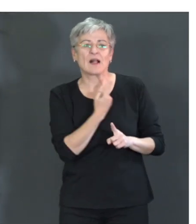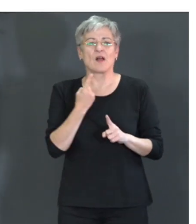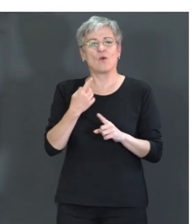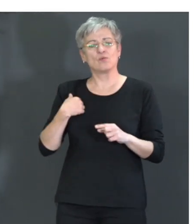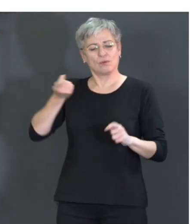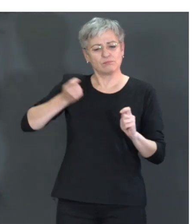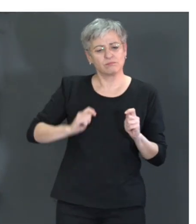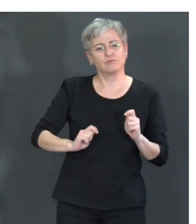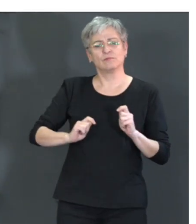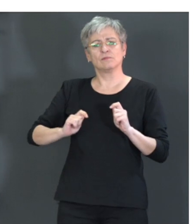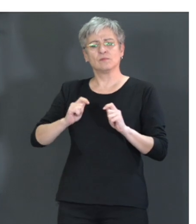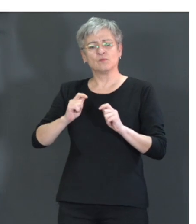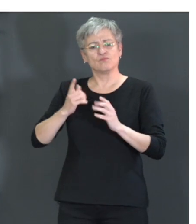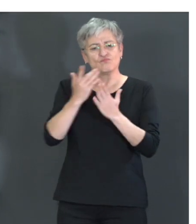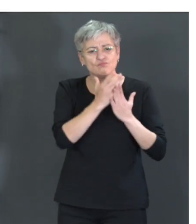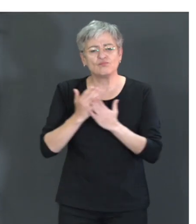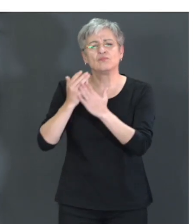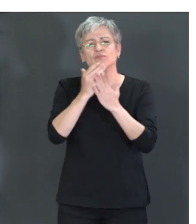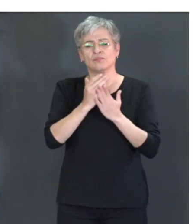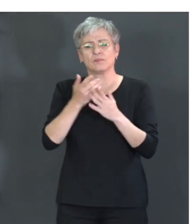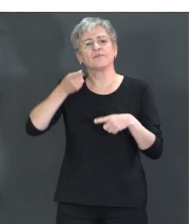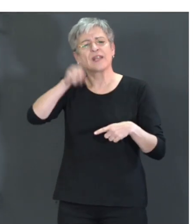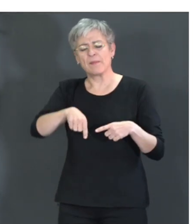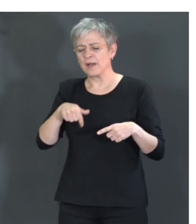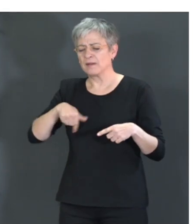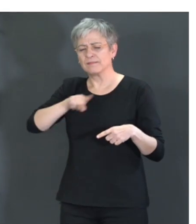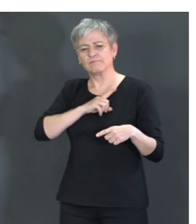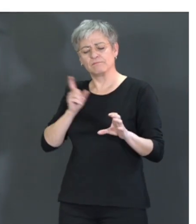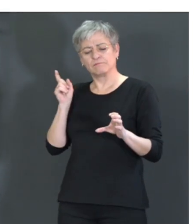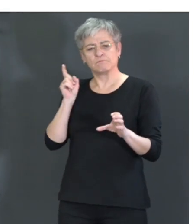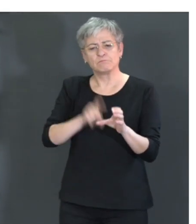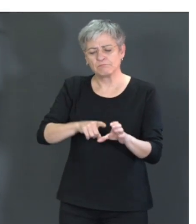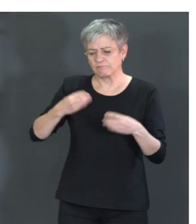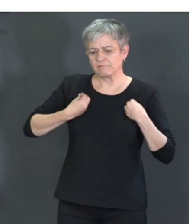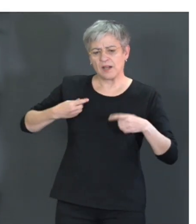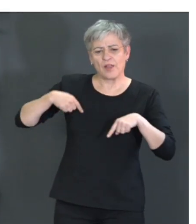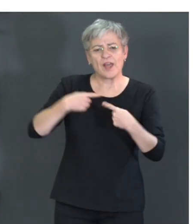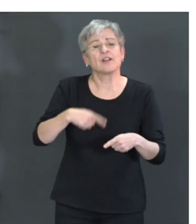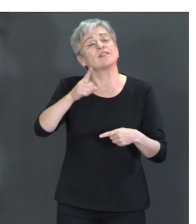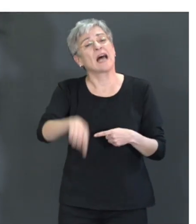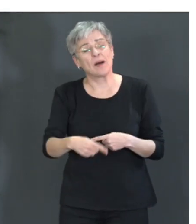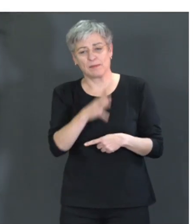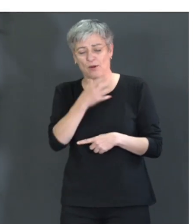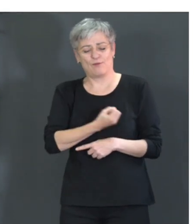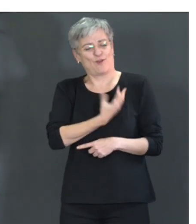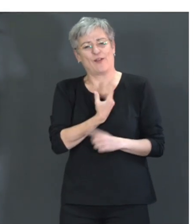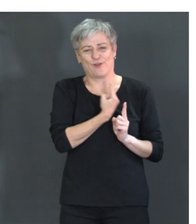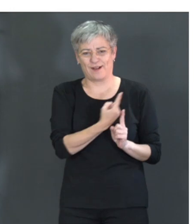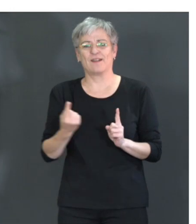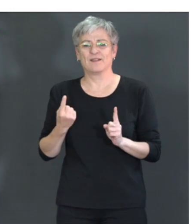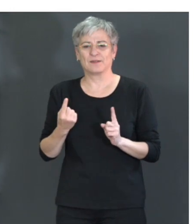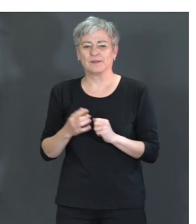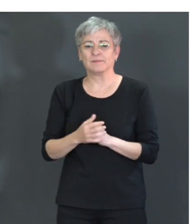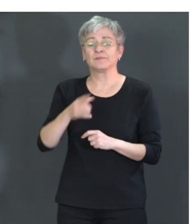académica, profesional y sobre todo por su implicación en el trabajo diario y por su vocación. Está con